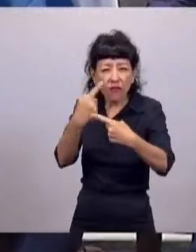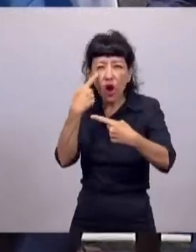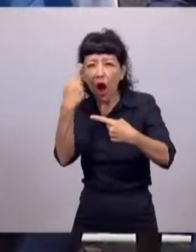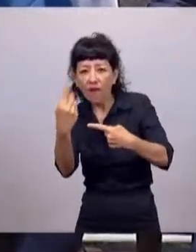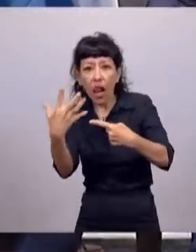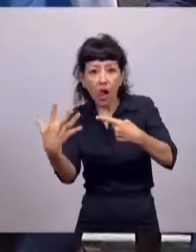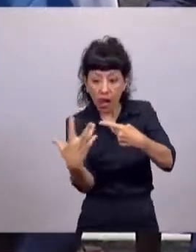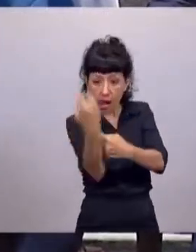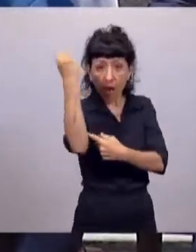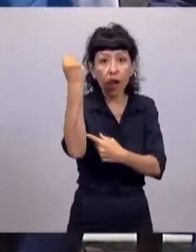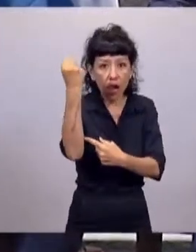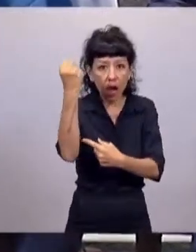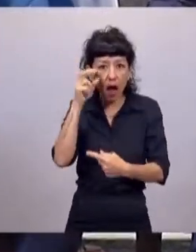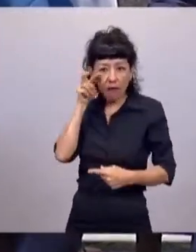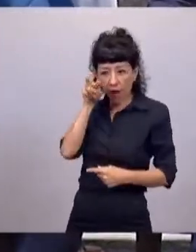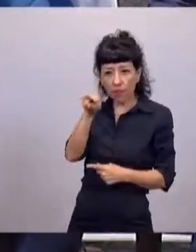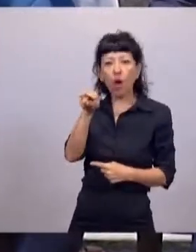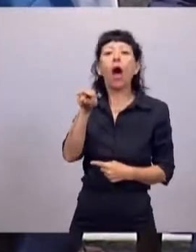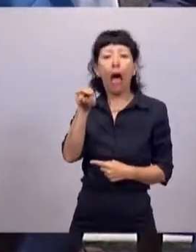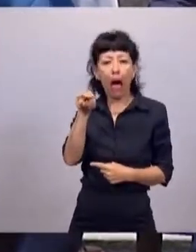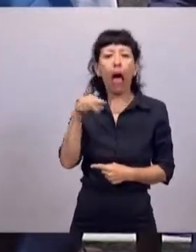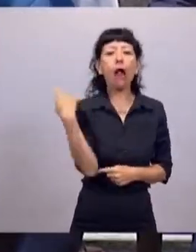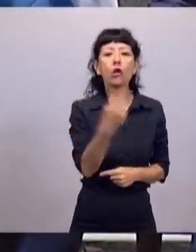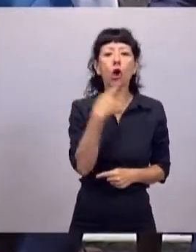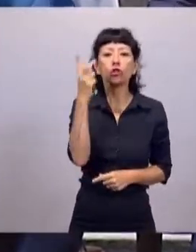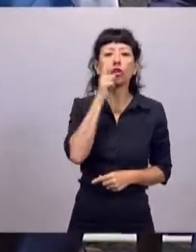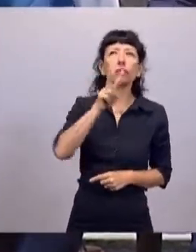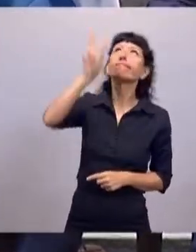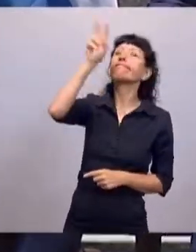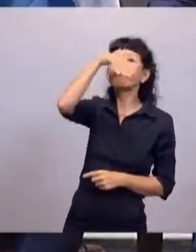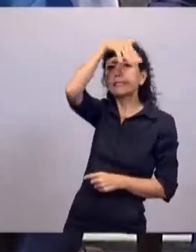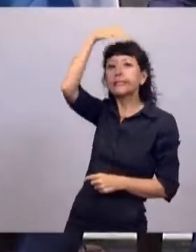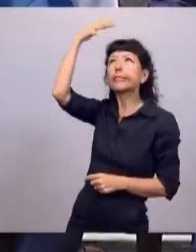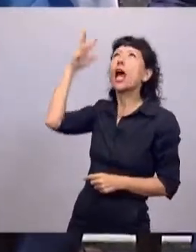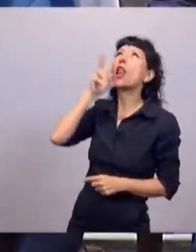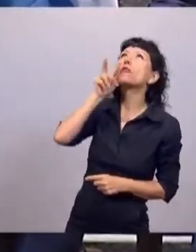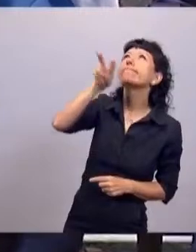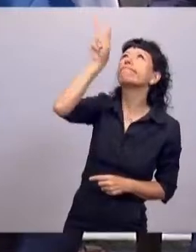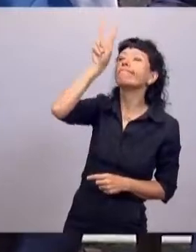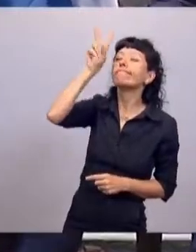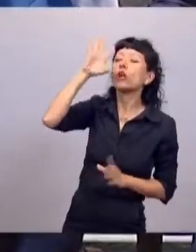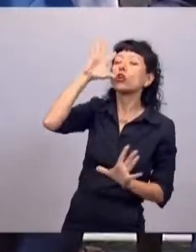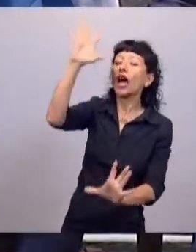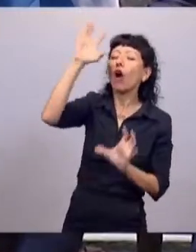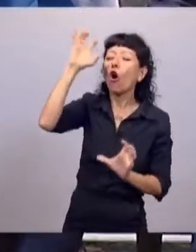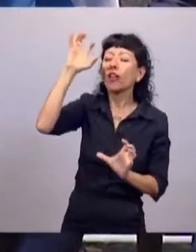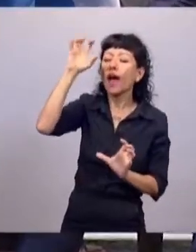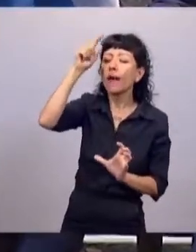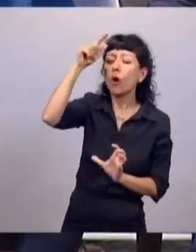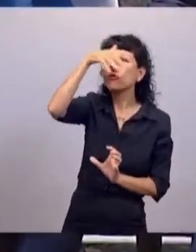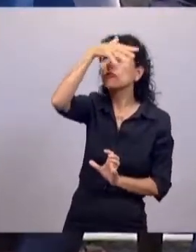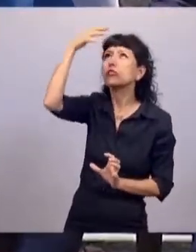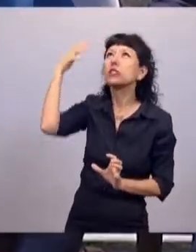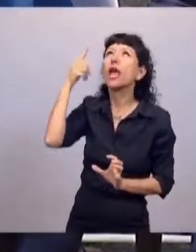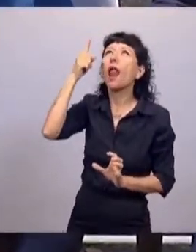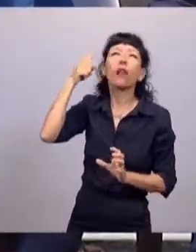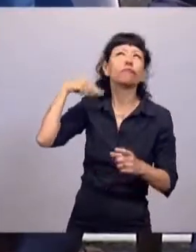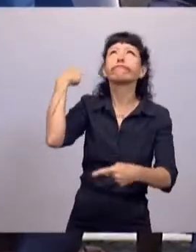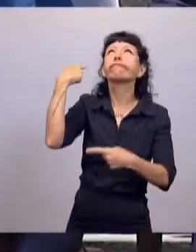sido alcanzada, miramos al cielo y recordamos que esa capacidad bien podría ser